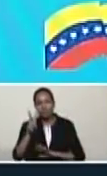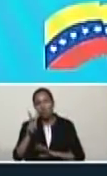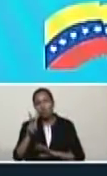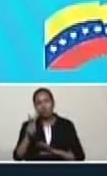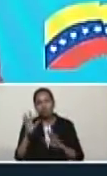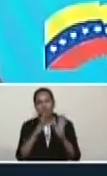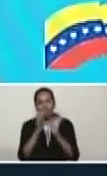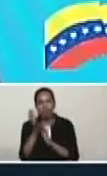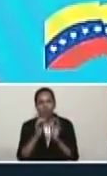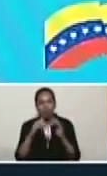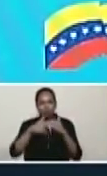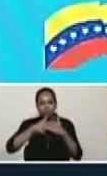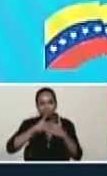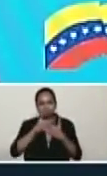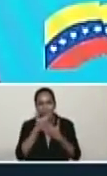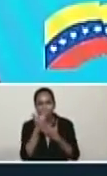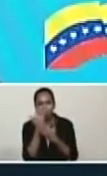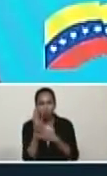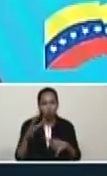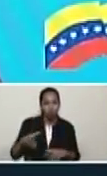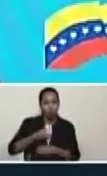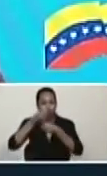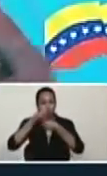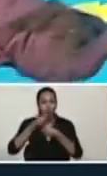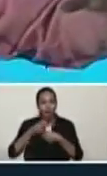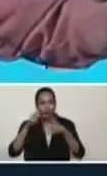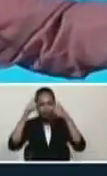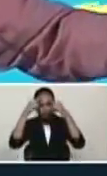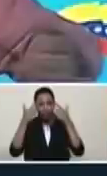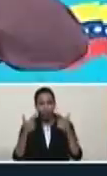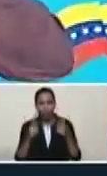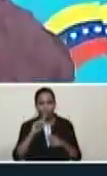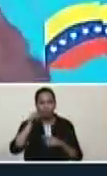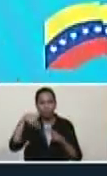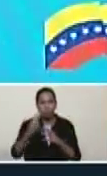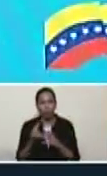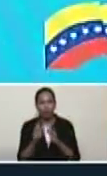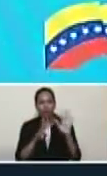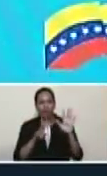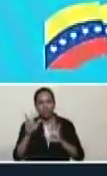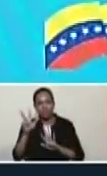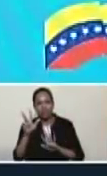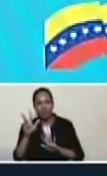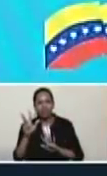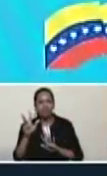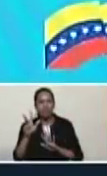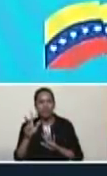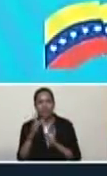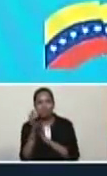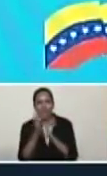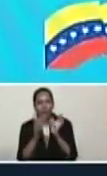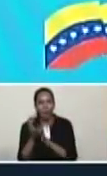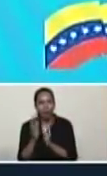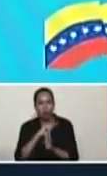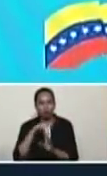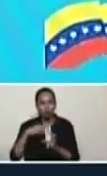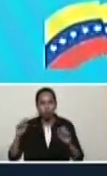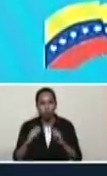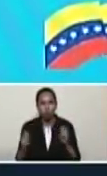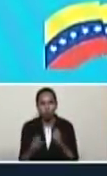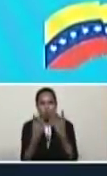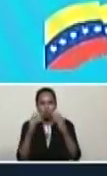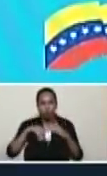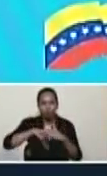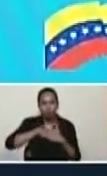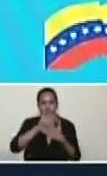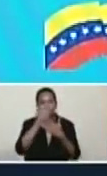madrugada del 13 de abril. Y luego el 13 de abril, la resurrección del pueblo, la insurrección cívico-militar que rescató